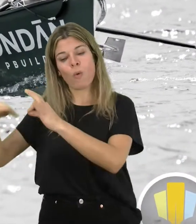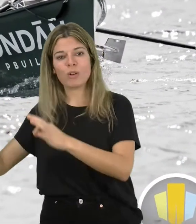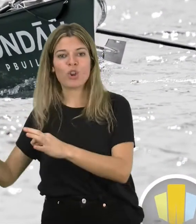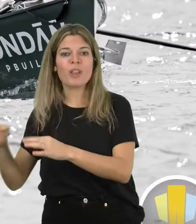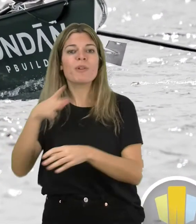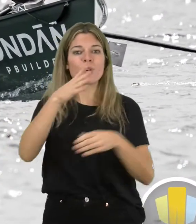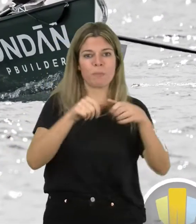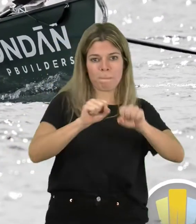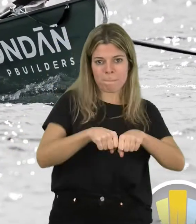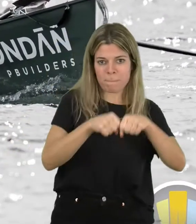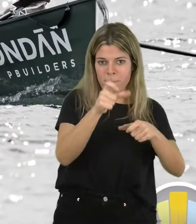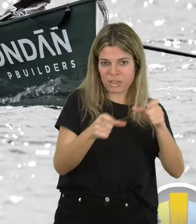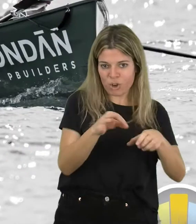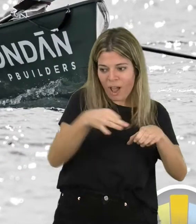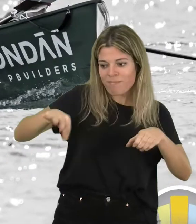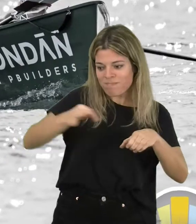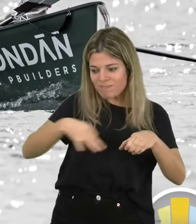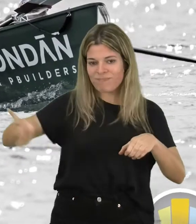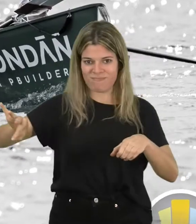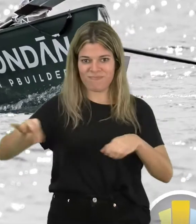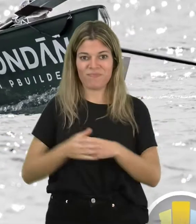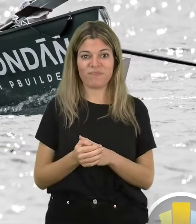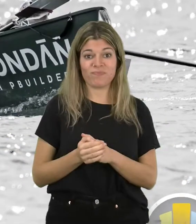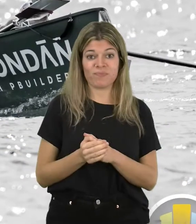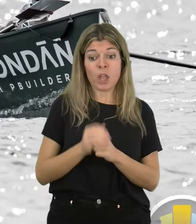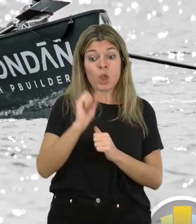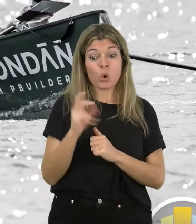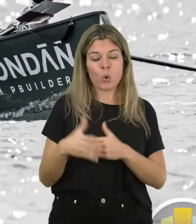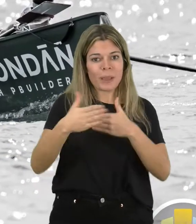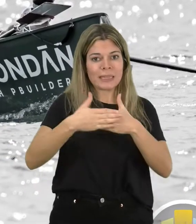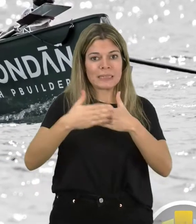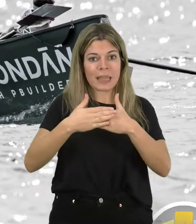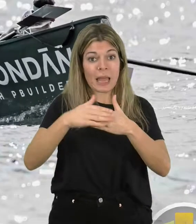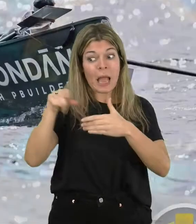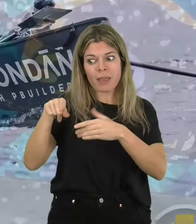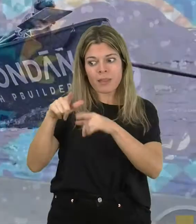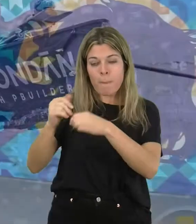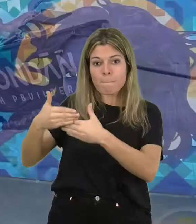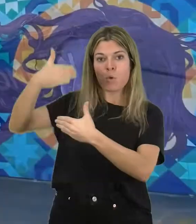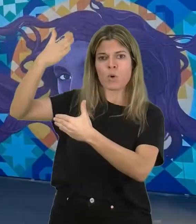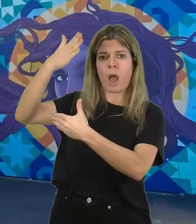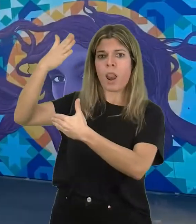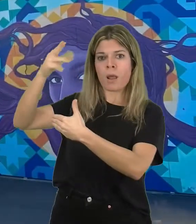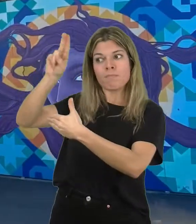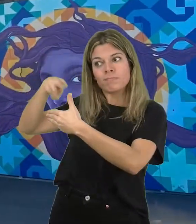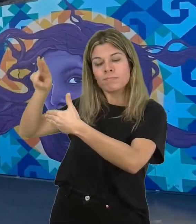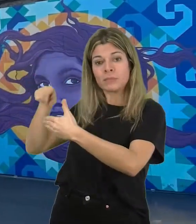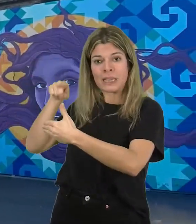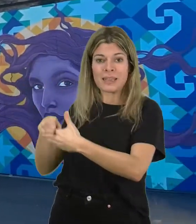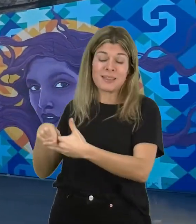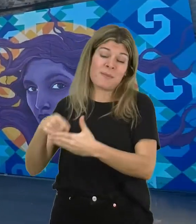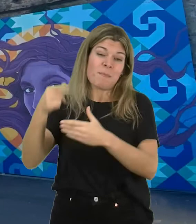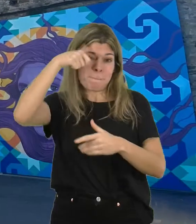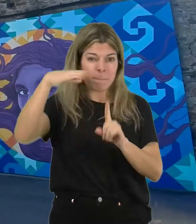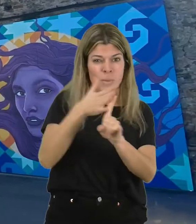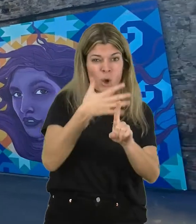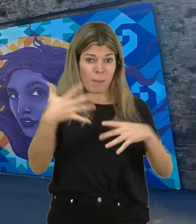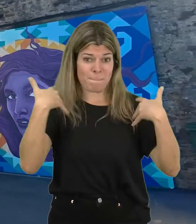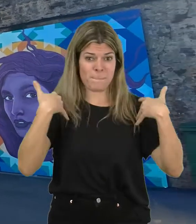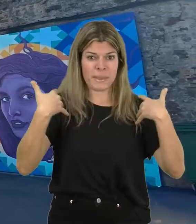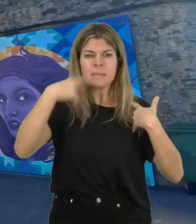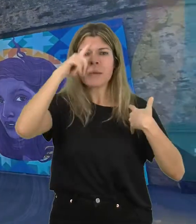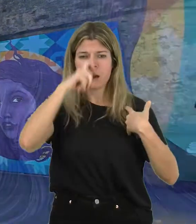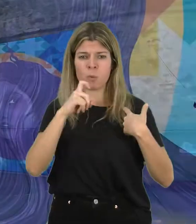equipos nacionales de España en diversos campeonatos del mundo y Juegos Olímpicos. Junto a la entrada del club podrás observar